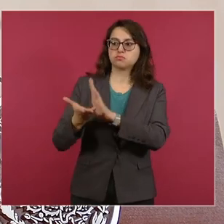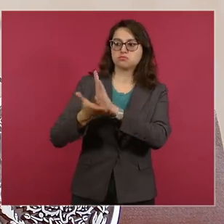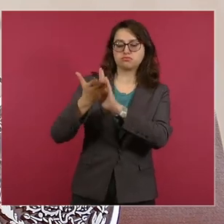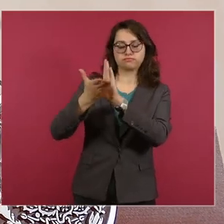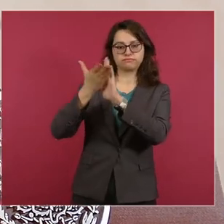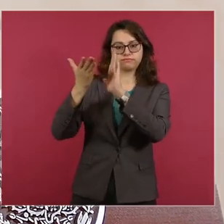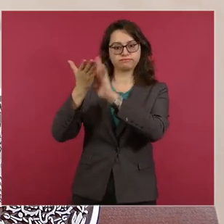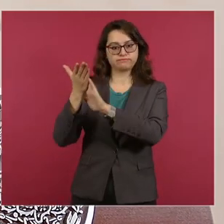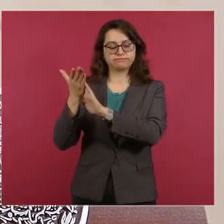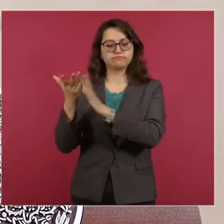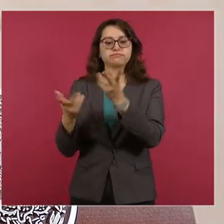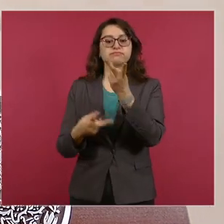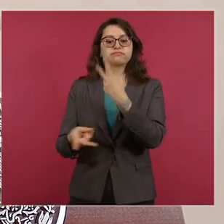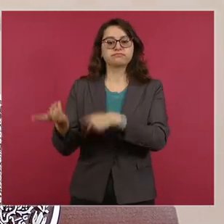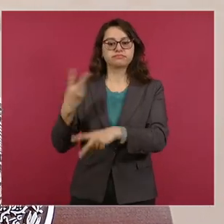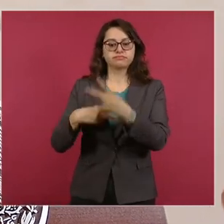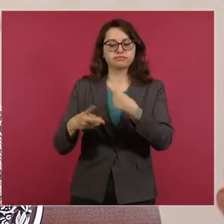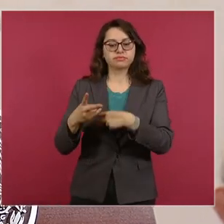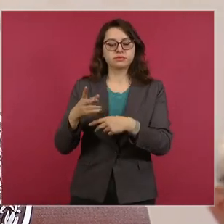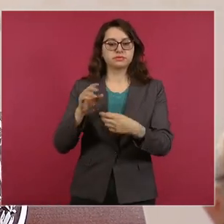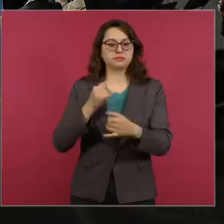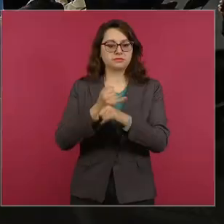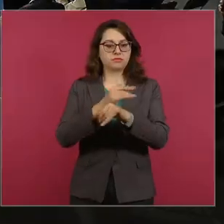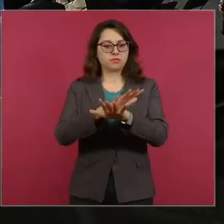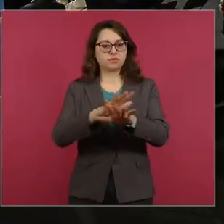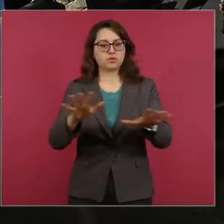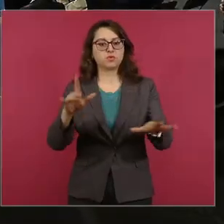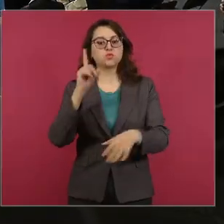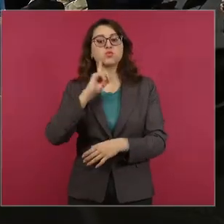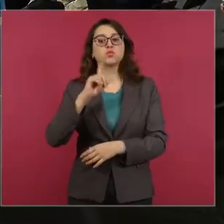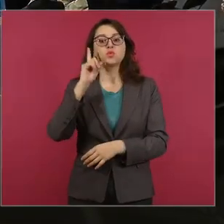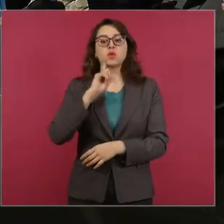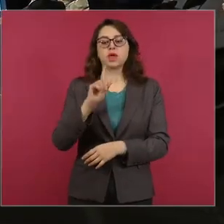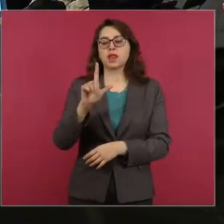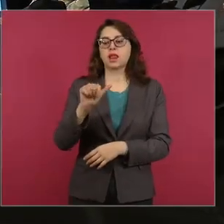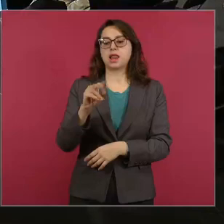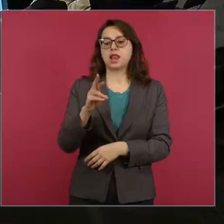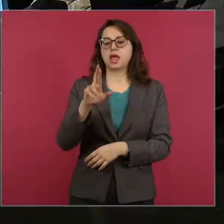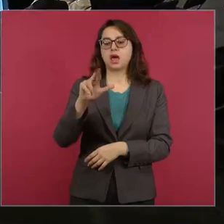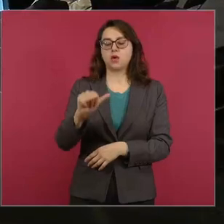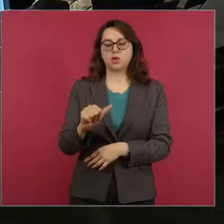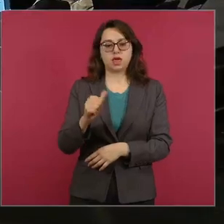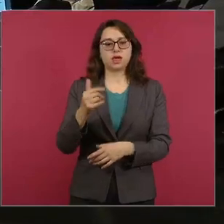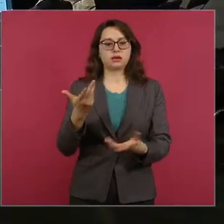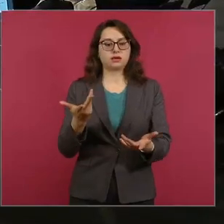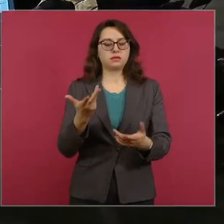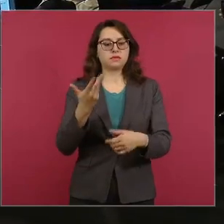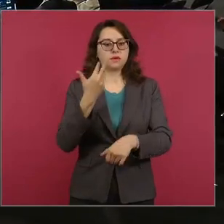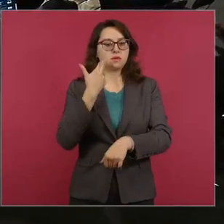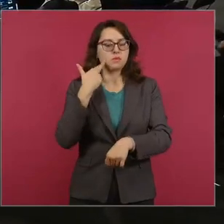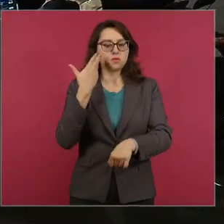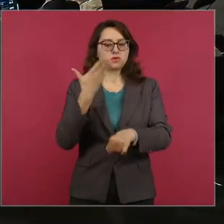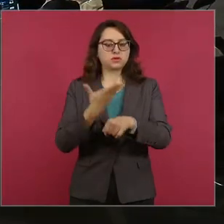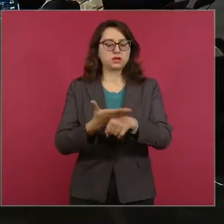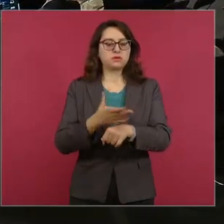informar Laura Velásquez, que es la coordinadora nacional de Protección Civil, que está allá